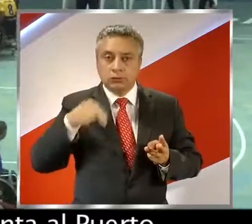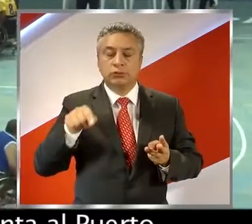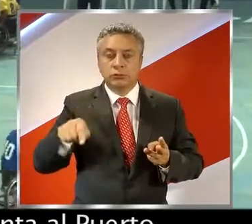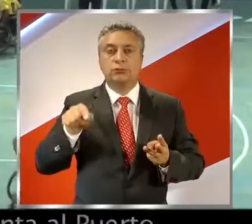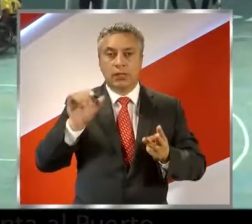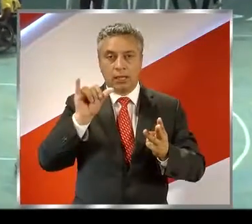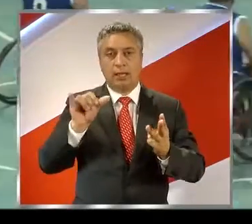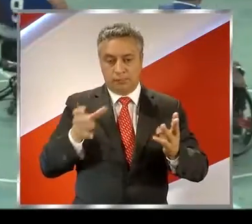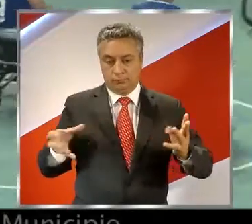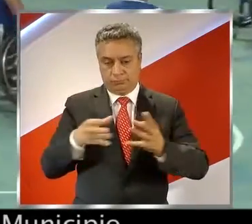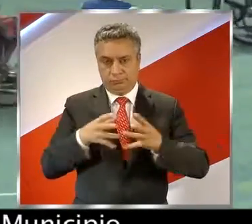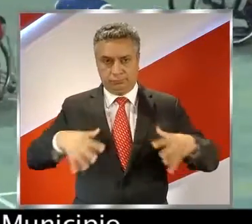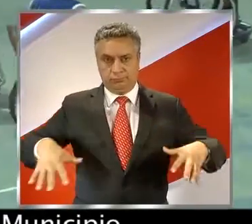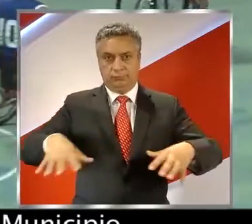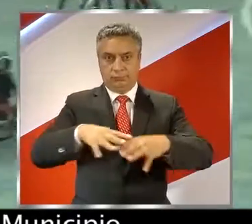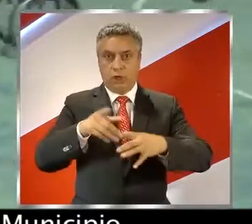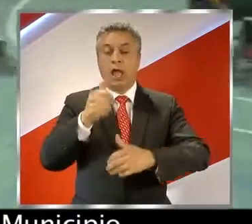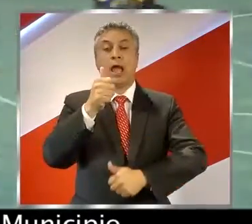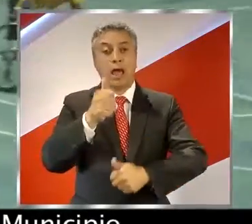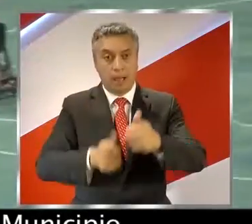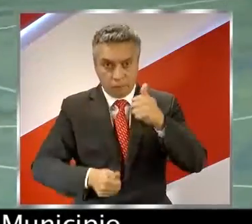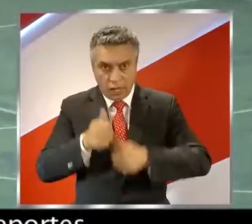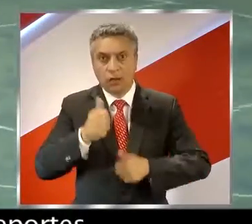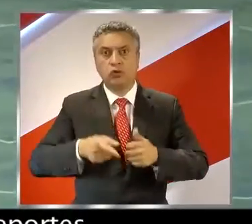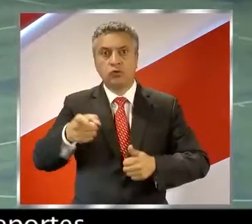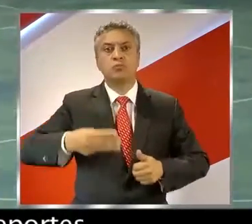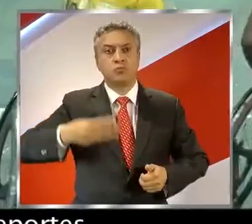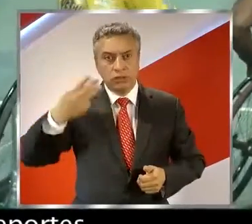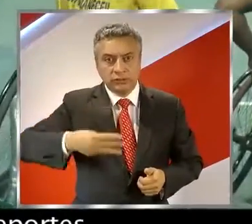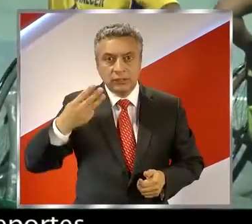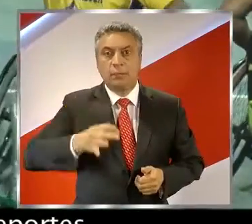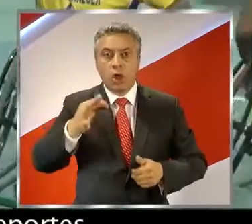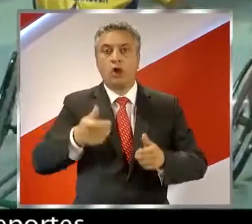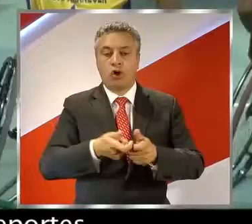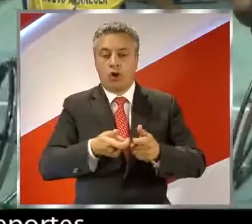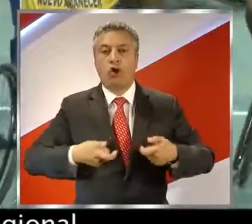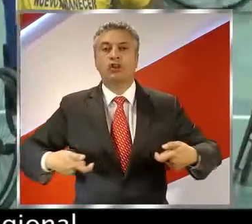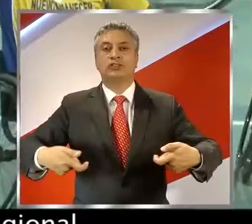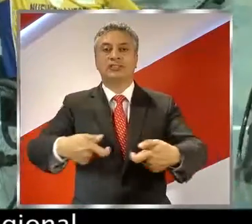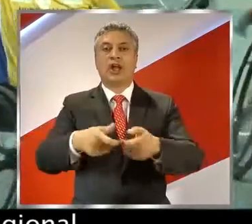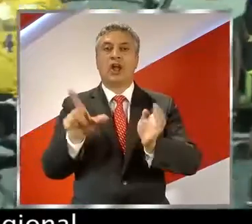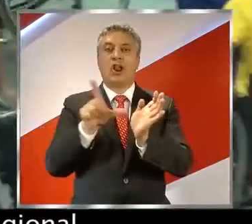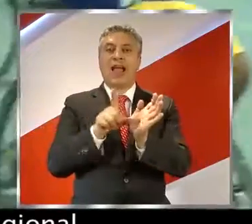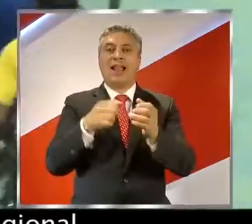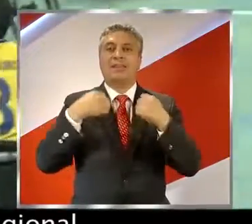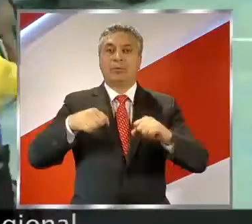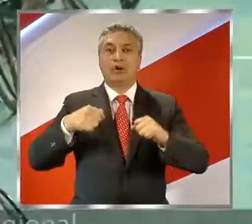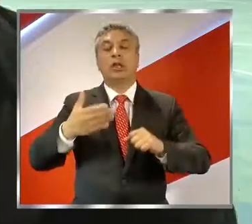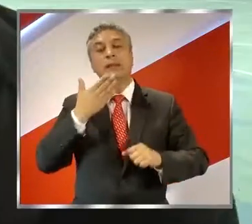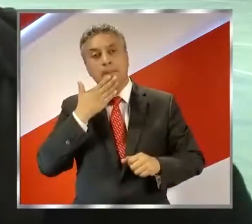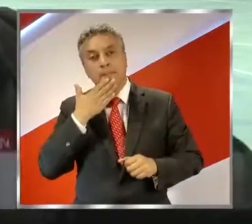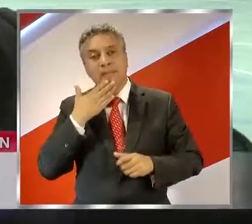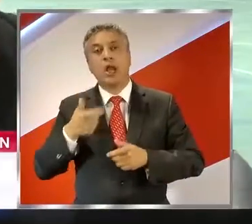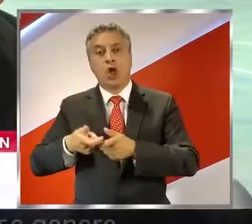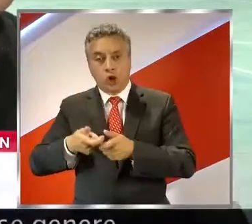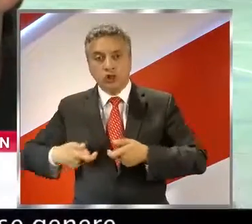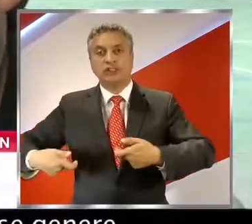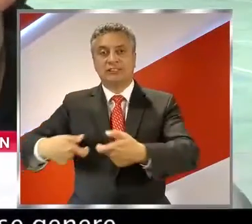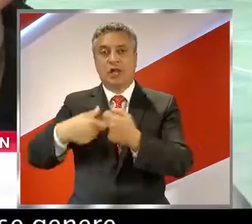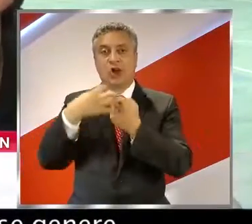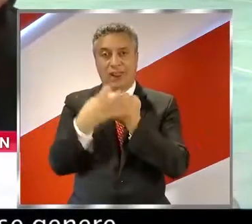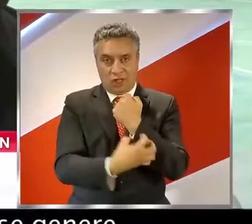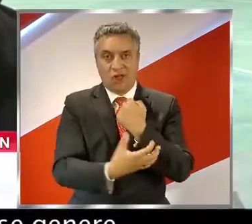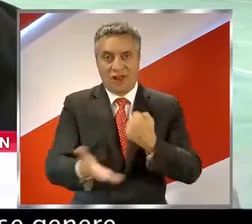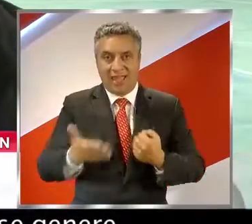puerto. Un torneo apoyado por el municipio y su Consejo Local de Deportes, además del Consejo Regional. Me parece